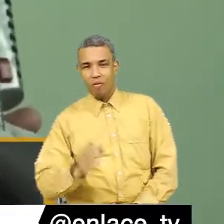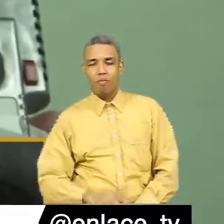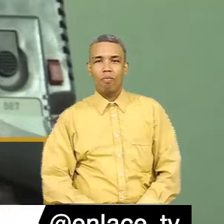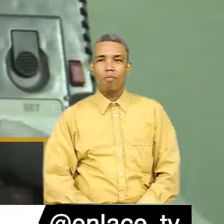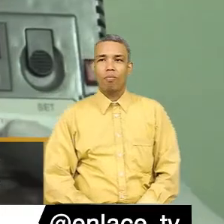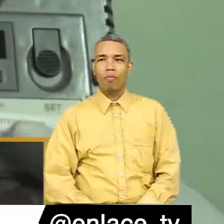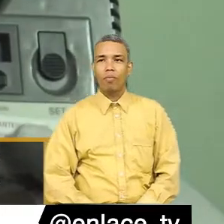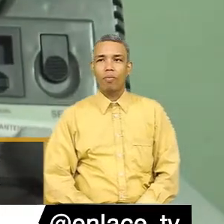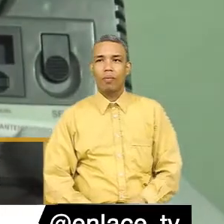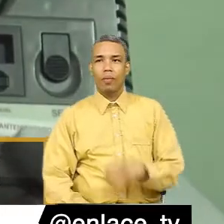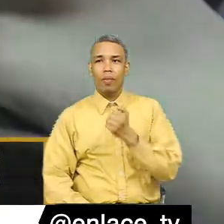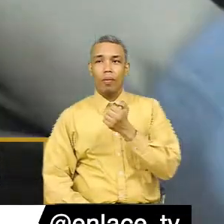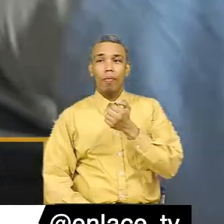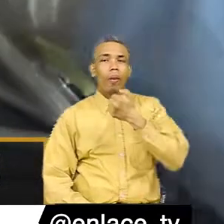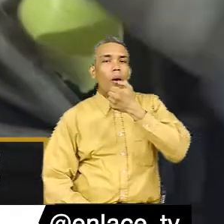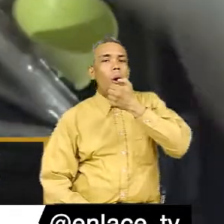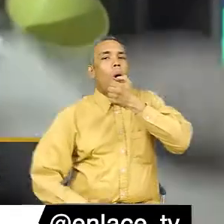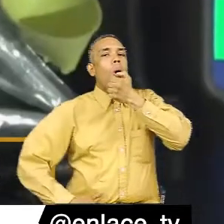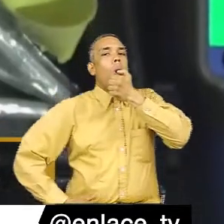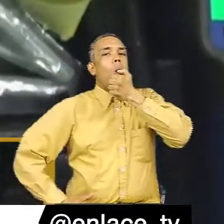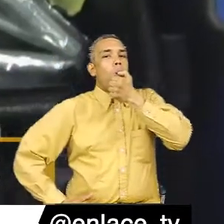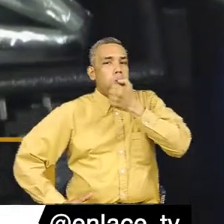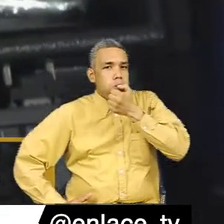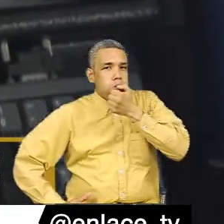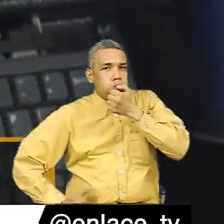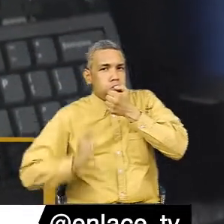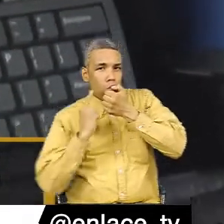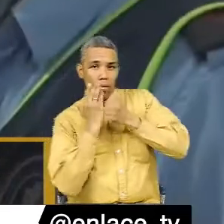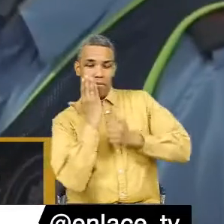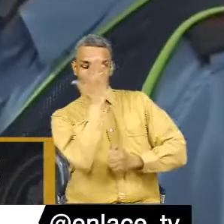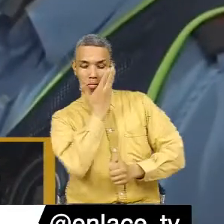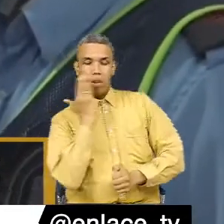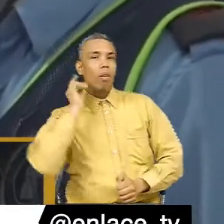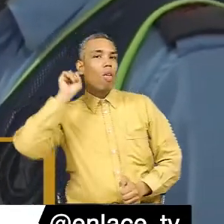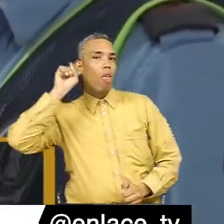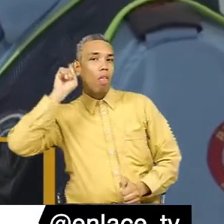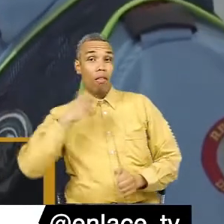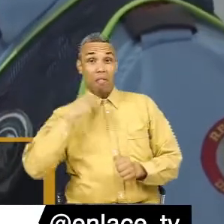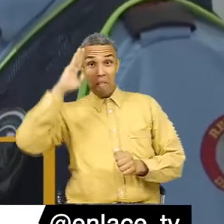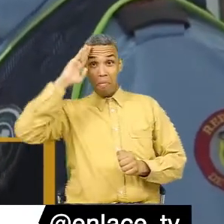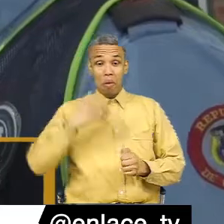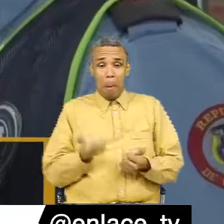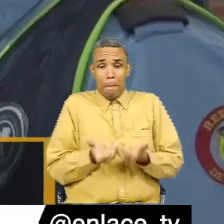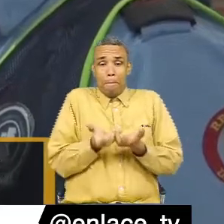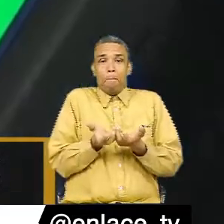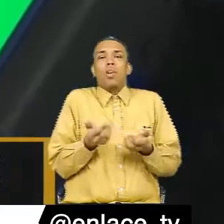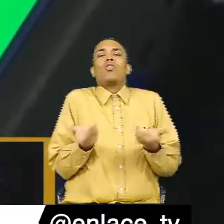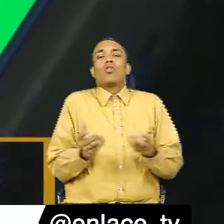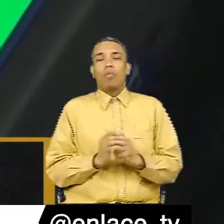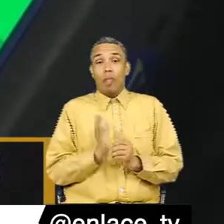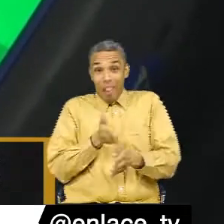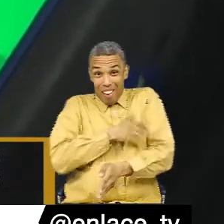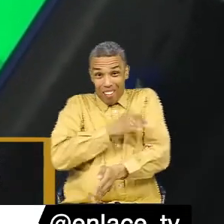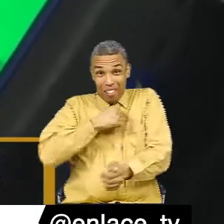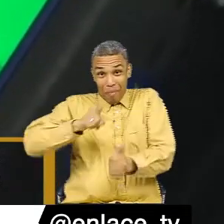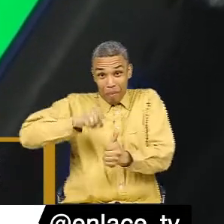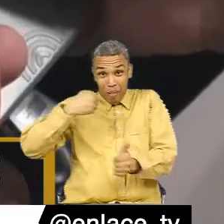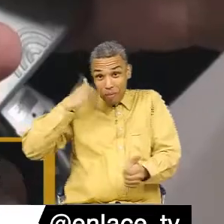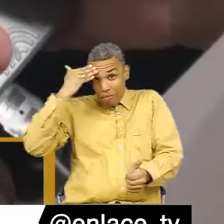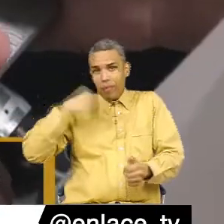de alcoholemia esta vez marcaron grado cero, pero para muchos conductores puede convertirse en un fuerte dolor de cabeza el